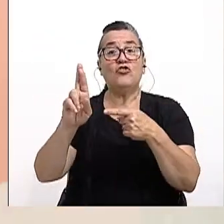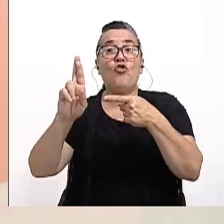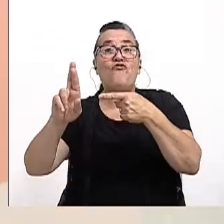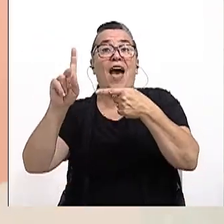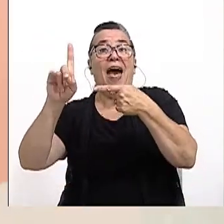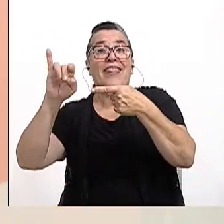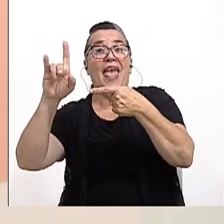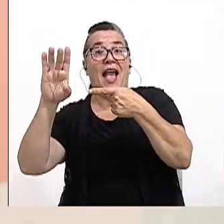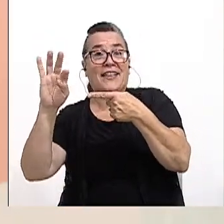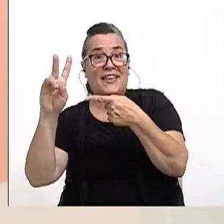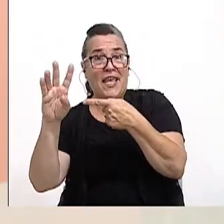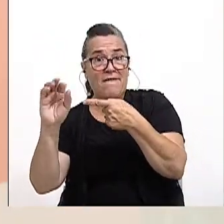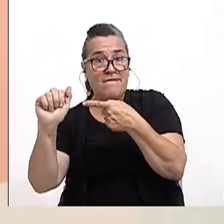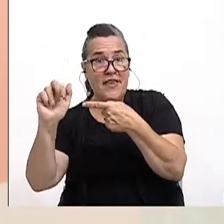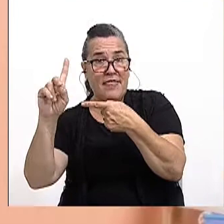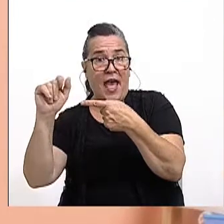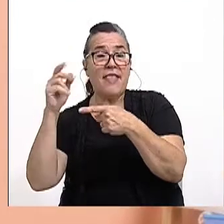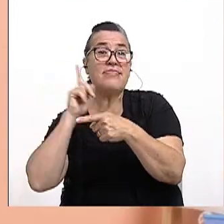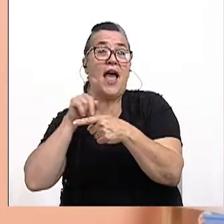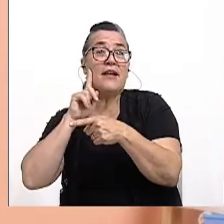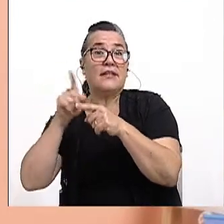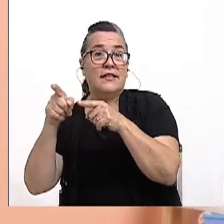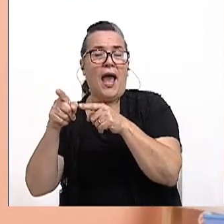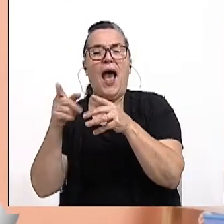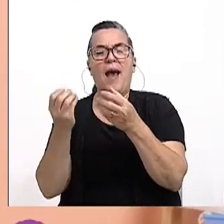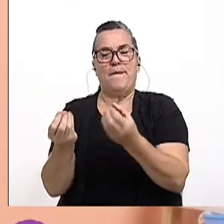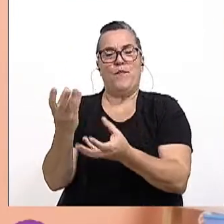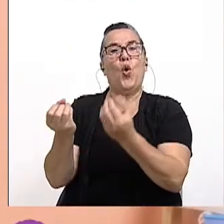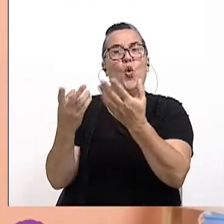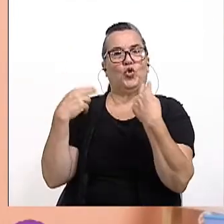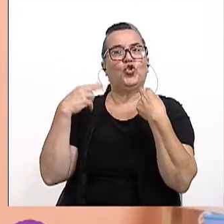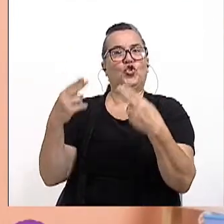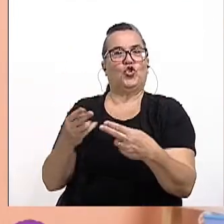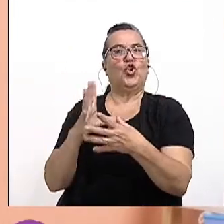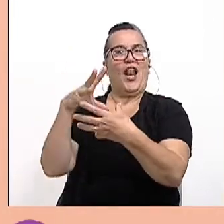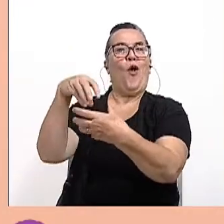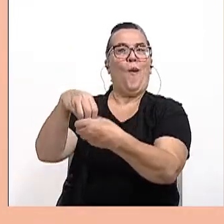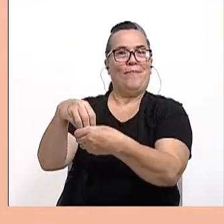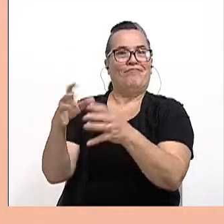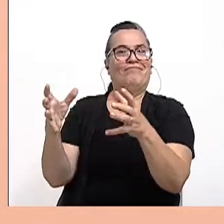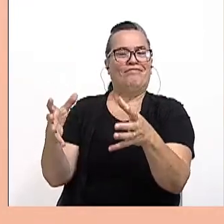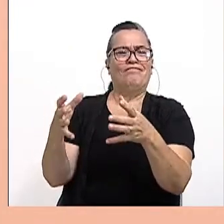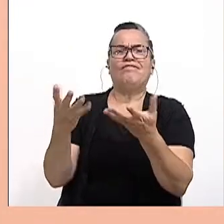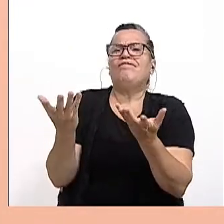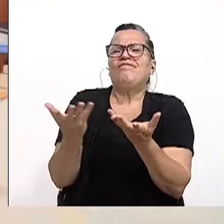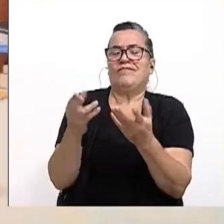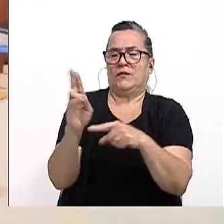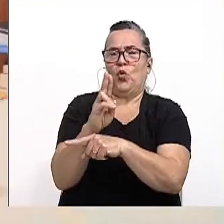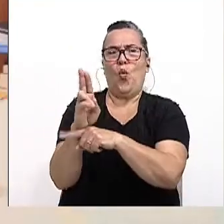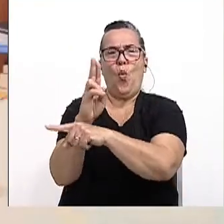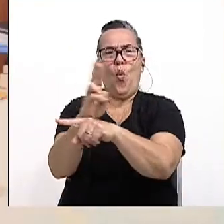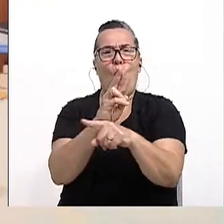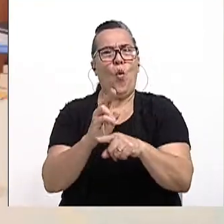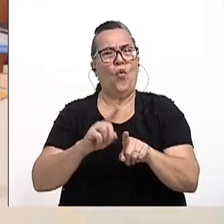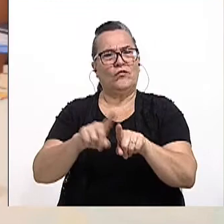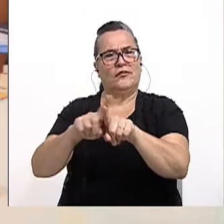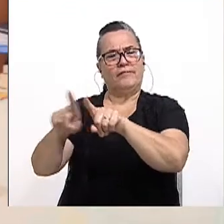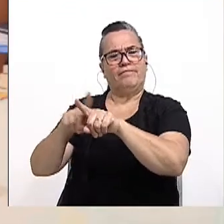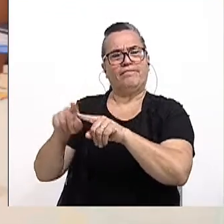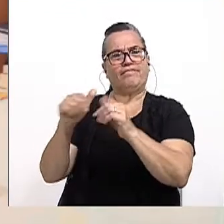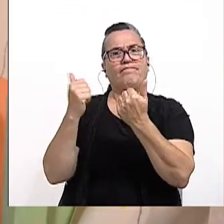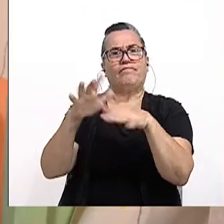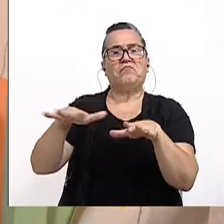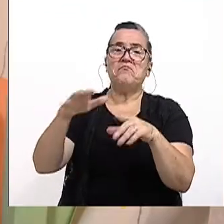radiactiva o radioactividad artificial es aquella producida por la intervención del hombre y que se usa en muchos campos como